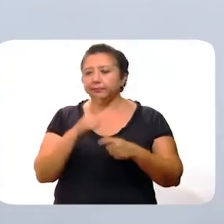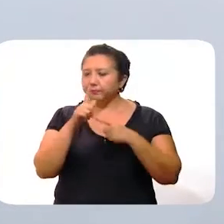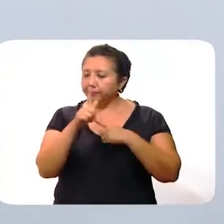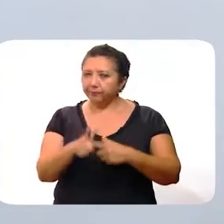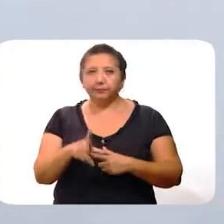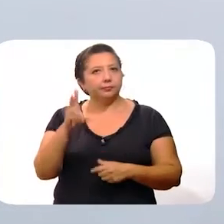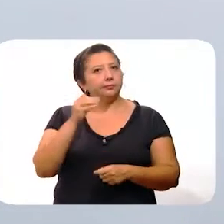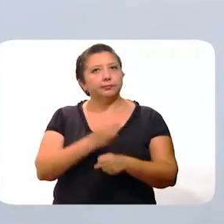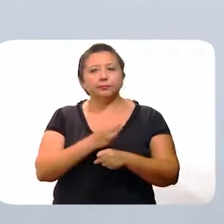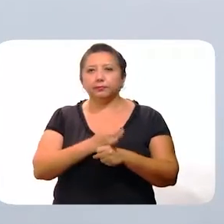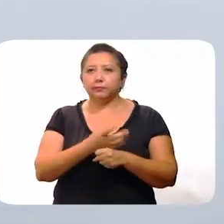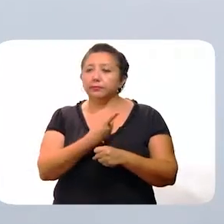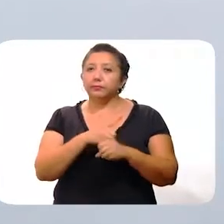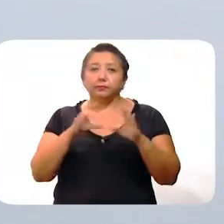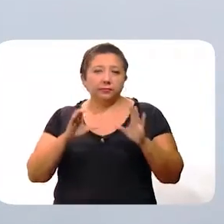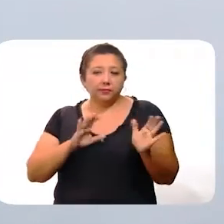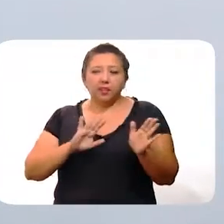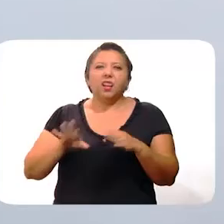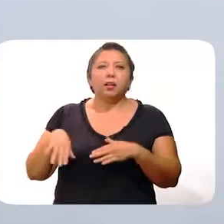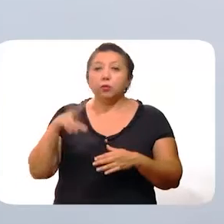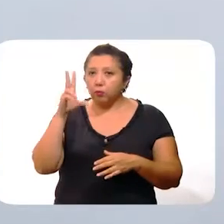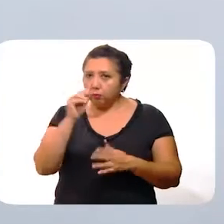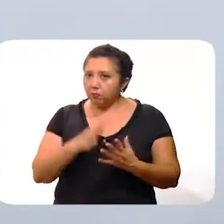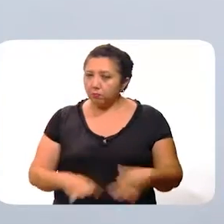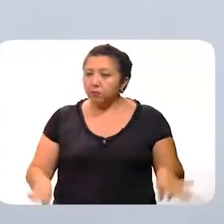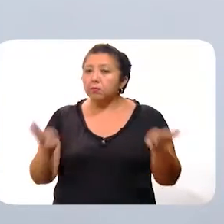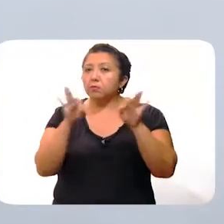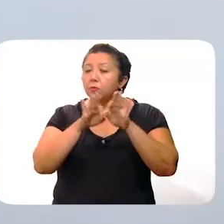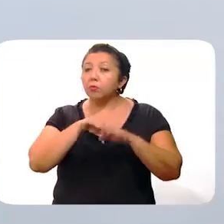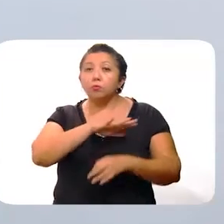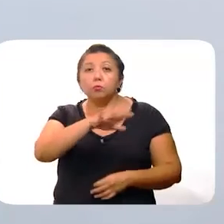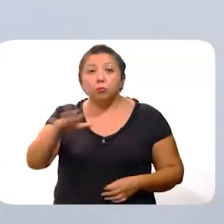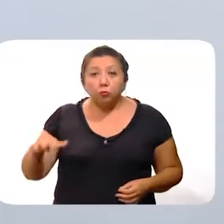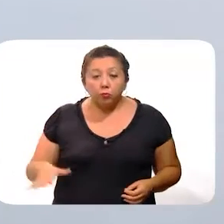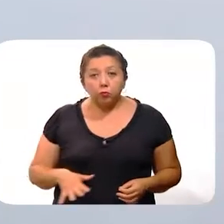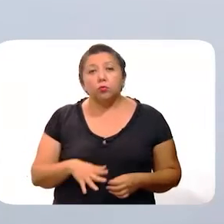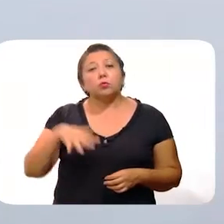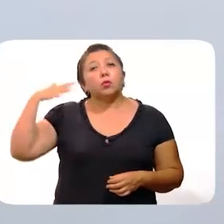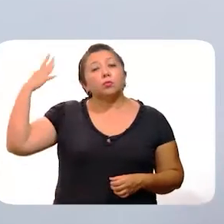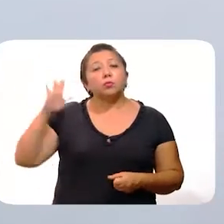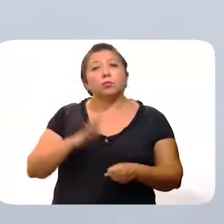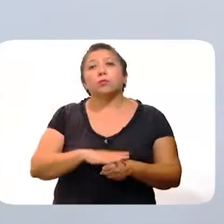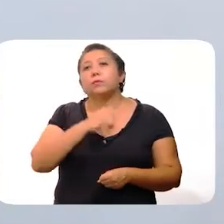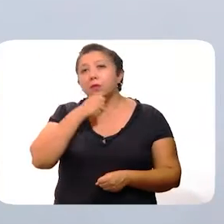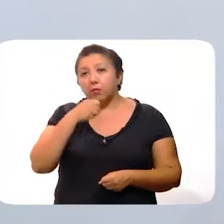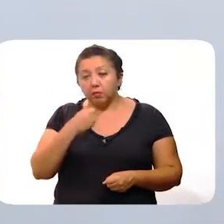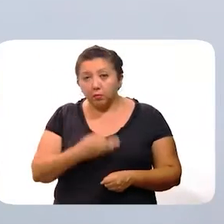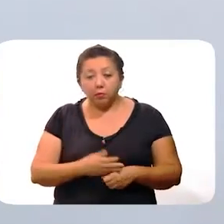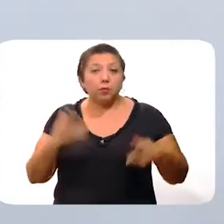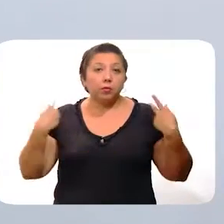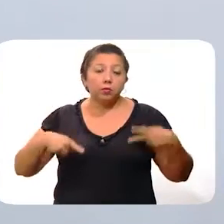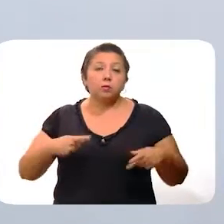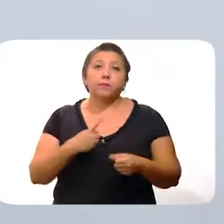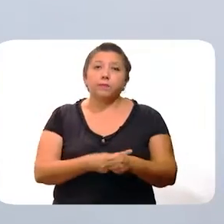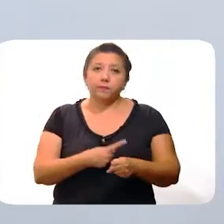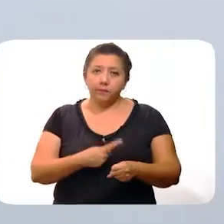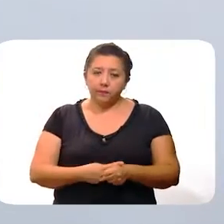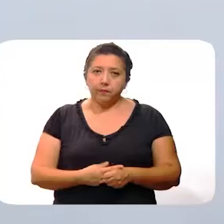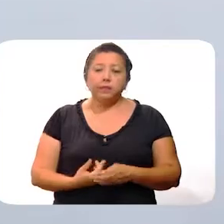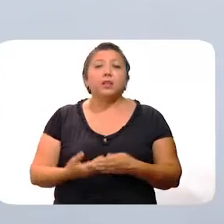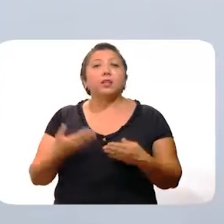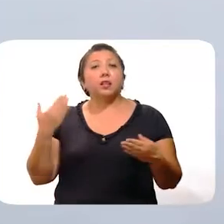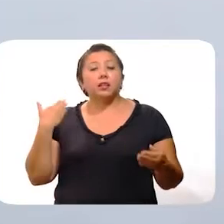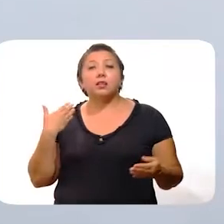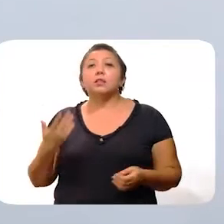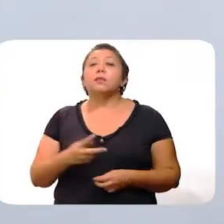sigue y no es momento de bajar la guardia. Es muy importante que todos, en especial los adultos mayores o personas con enfermedades